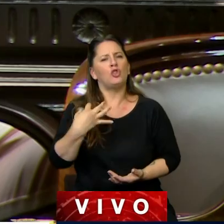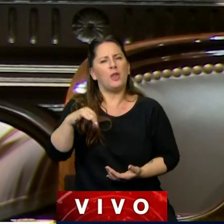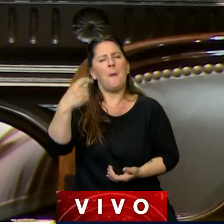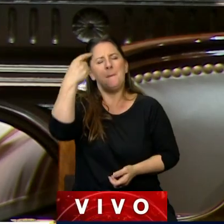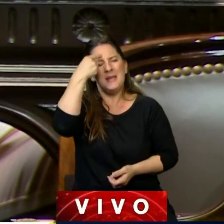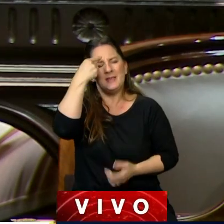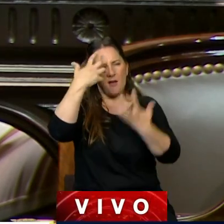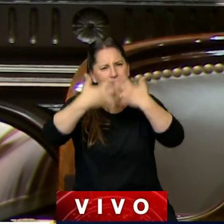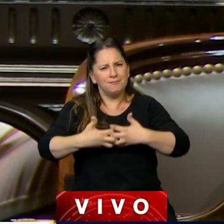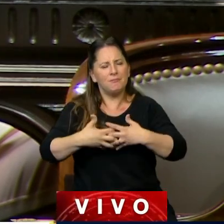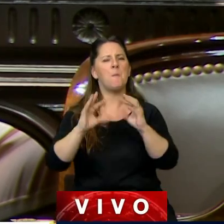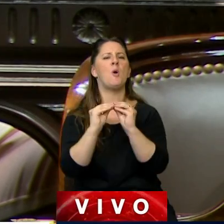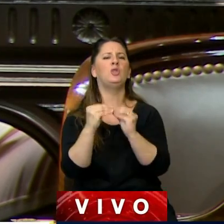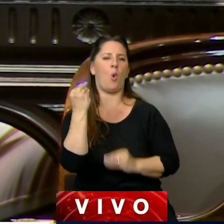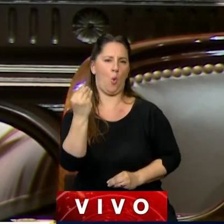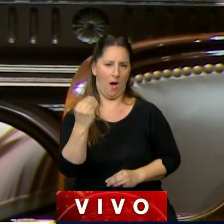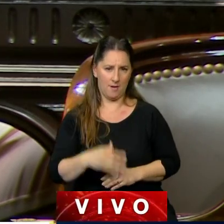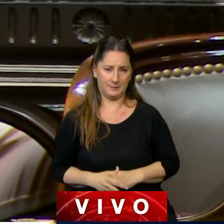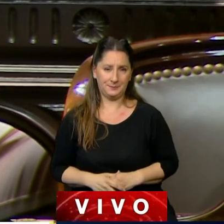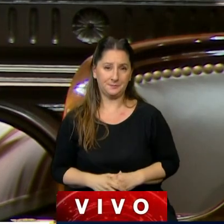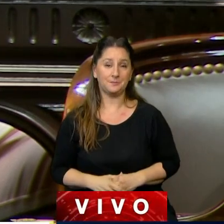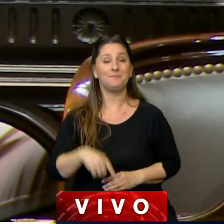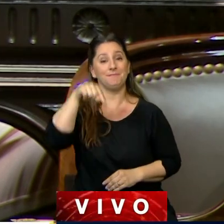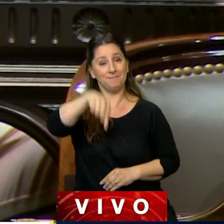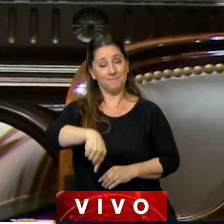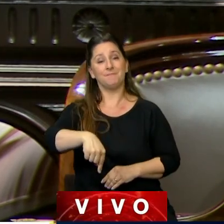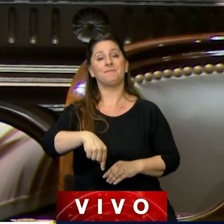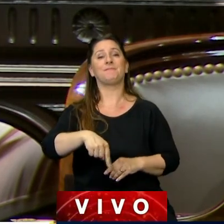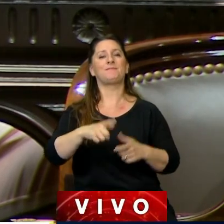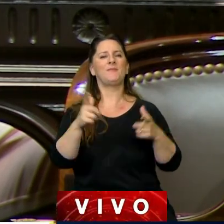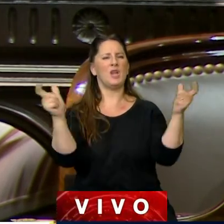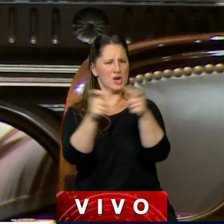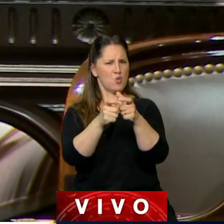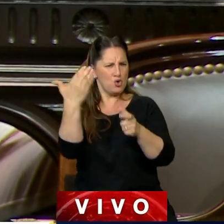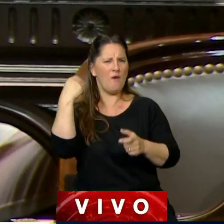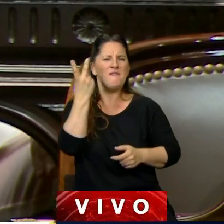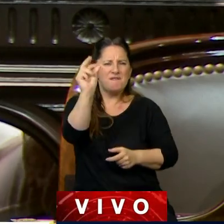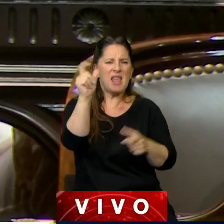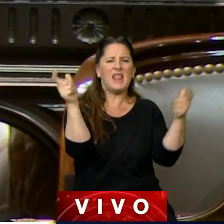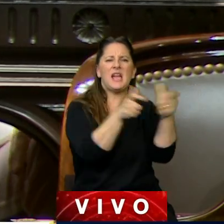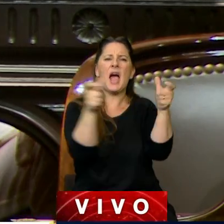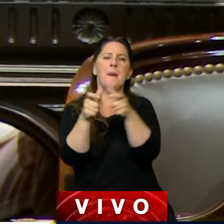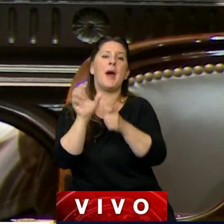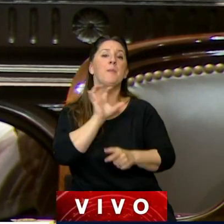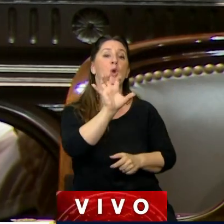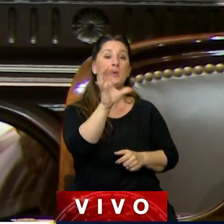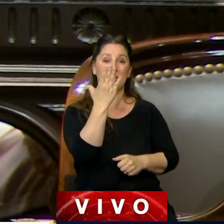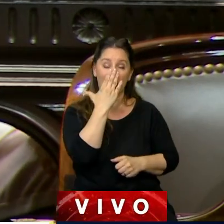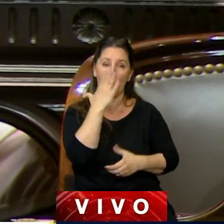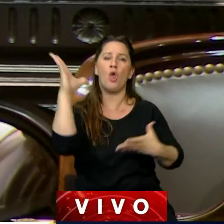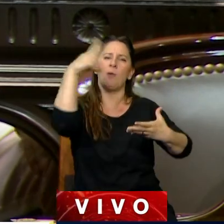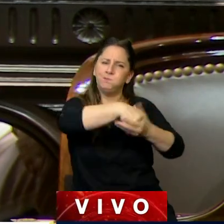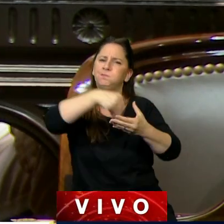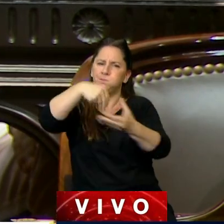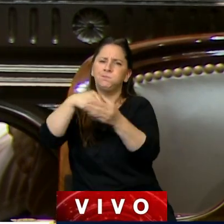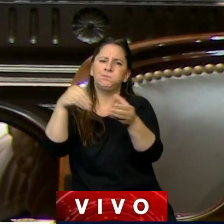preguntar estas motivaciones. En esta reunión, donde hubo más de 20 cámaras de la provincia de Córdoba, participaron